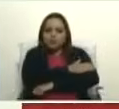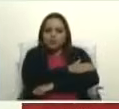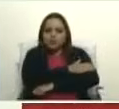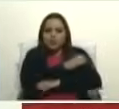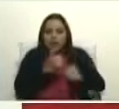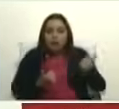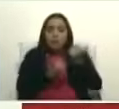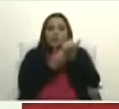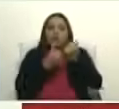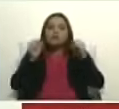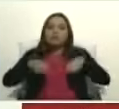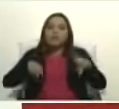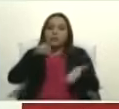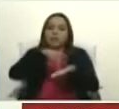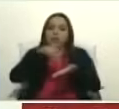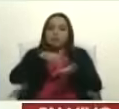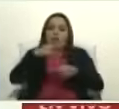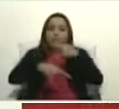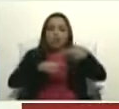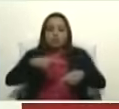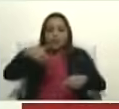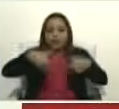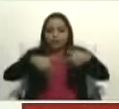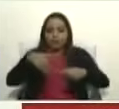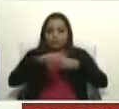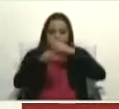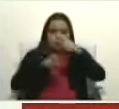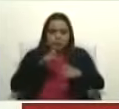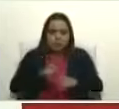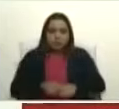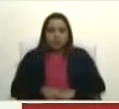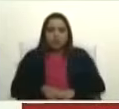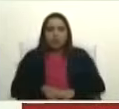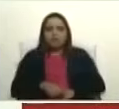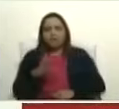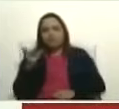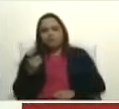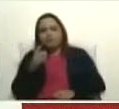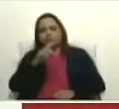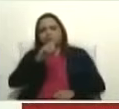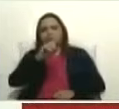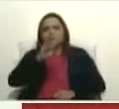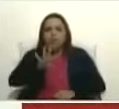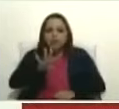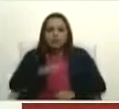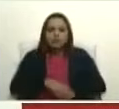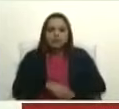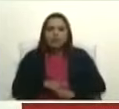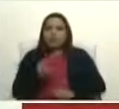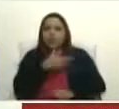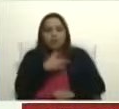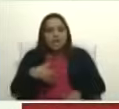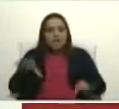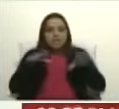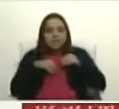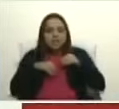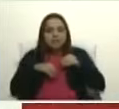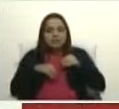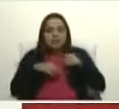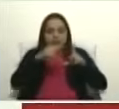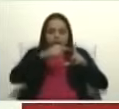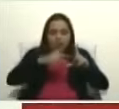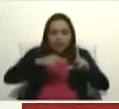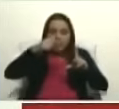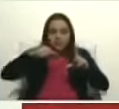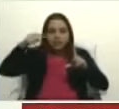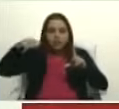y participaron en el proceso? Y la número 4, se intenta desconocer estadísticas presentadas por